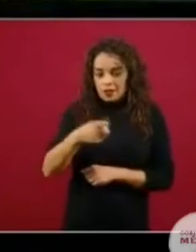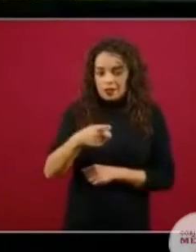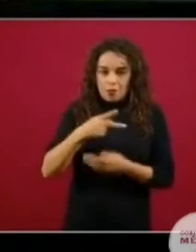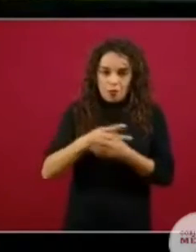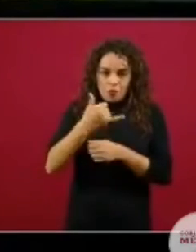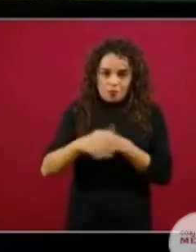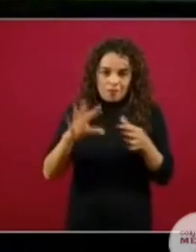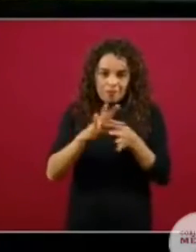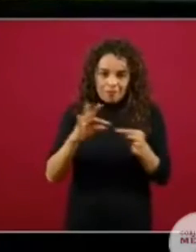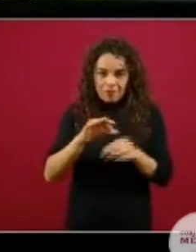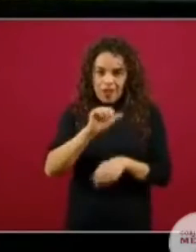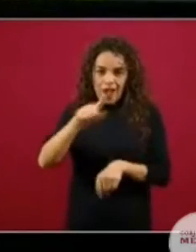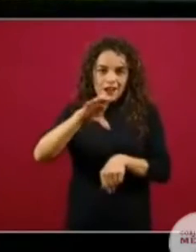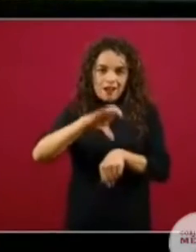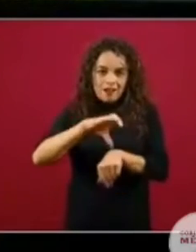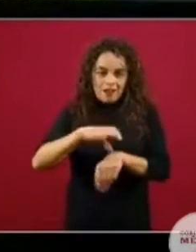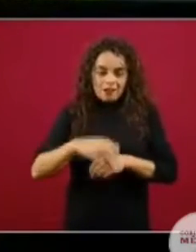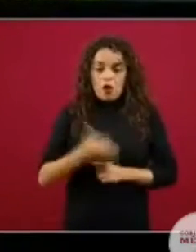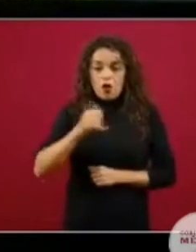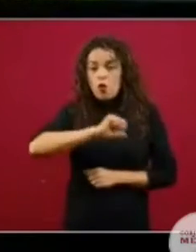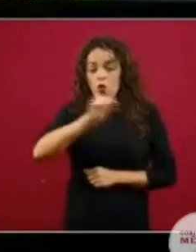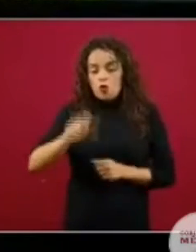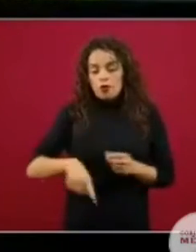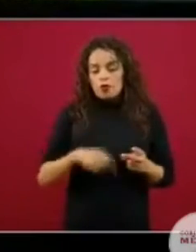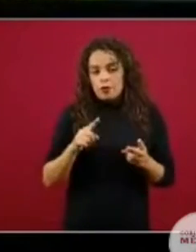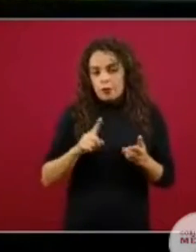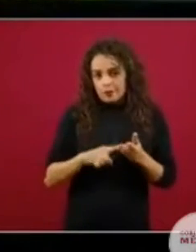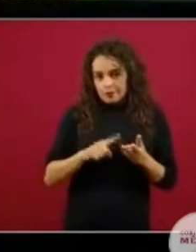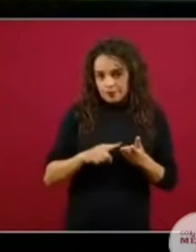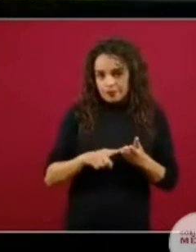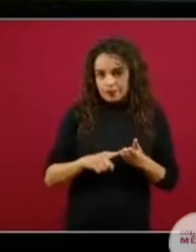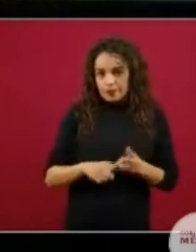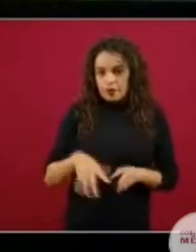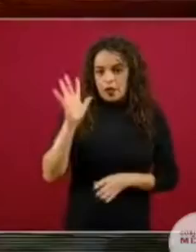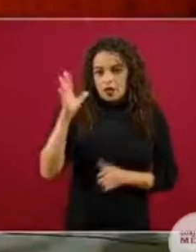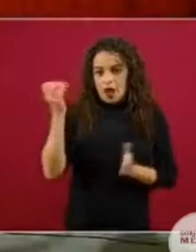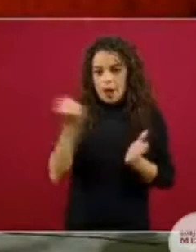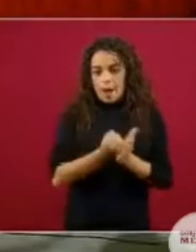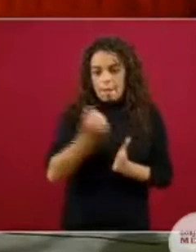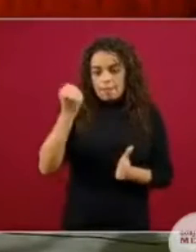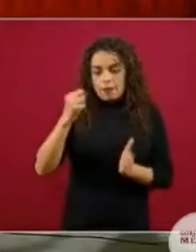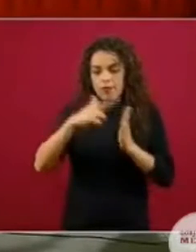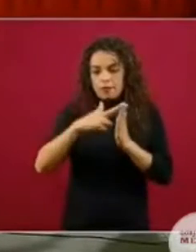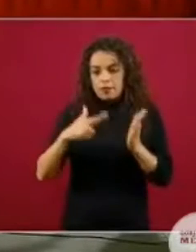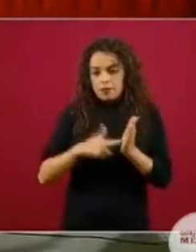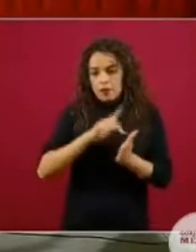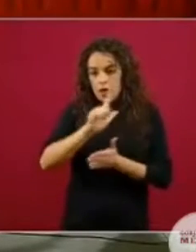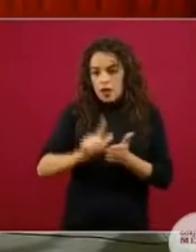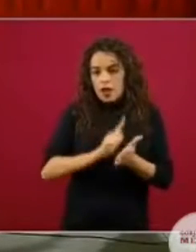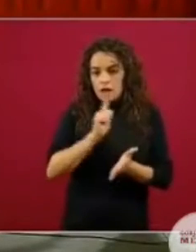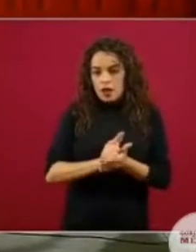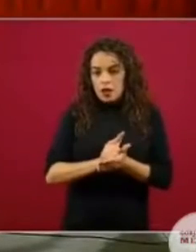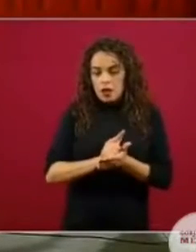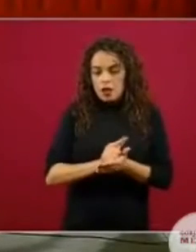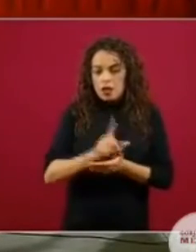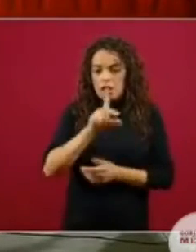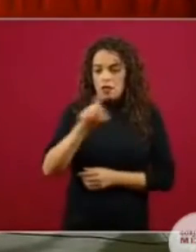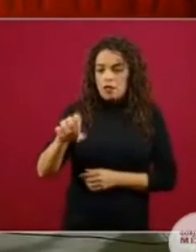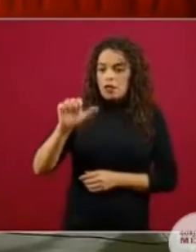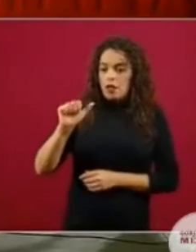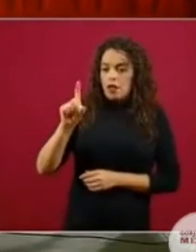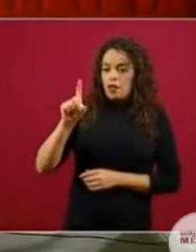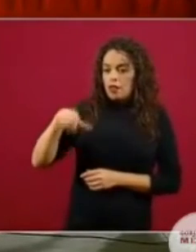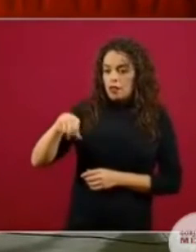tercera si me lo permite se acaba de aprobar la reforma a la ley de adquisiciones bueno va a pasar al senado